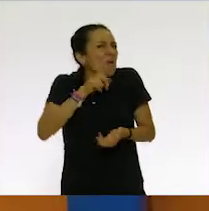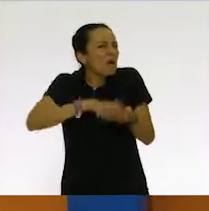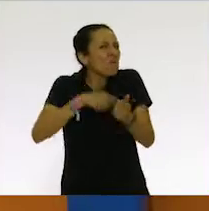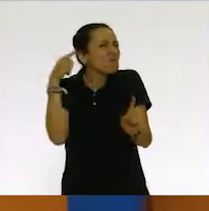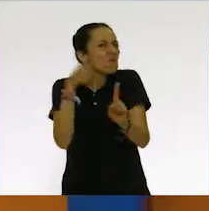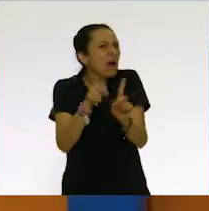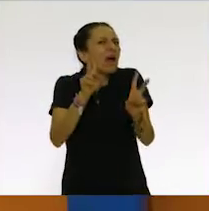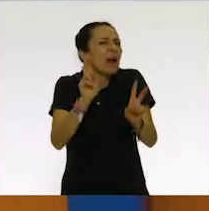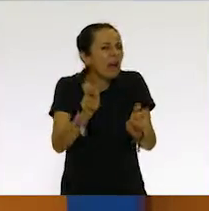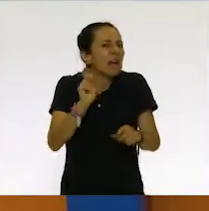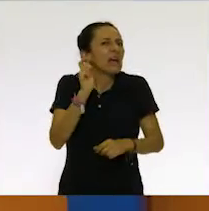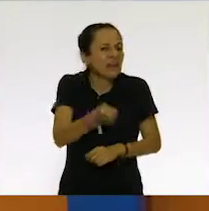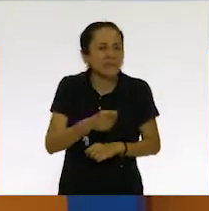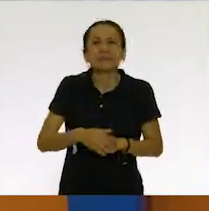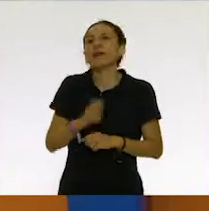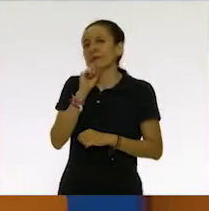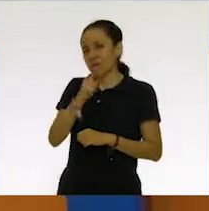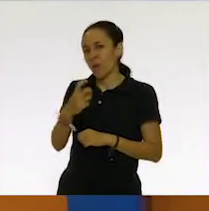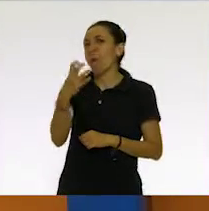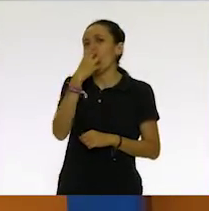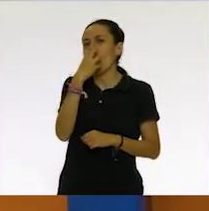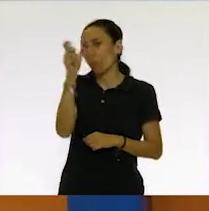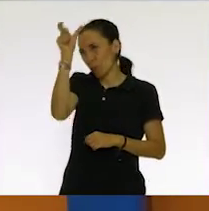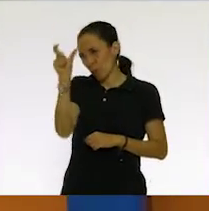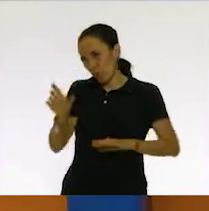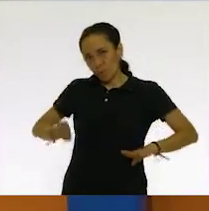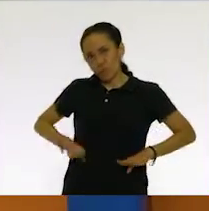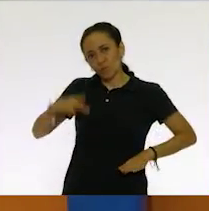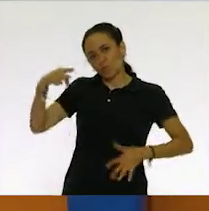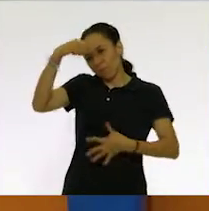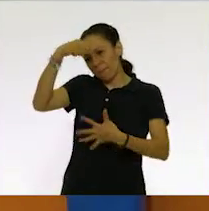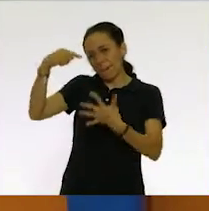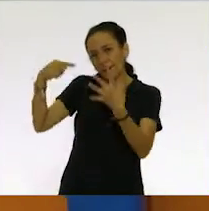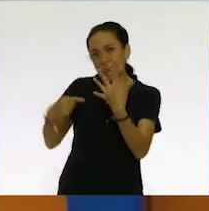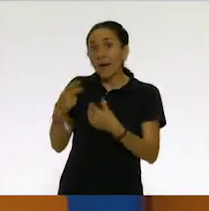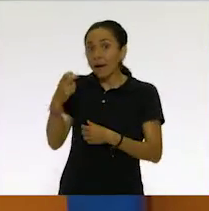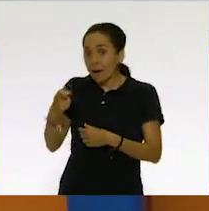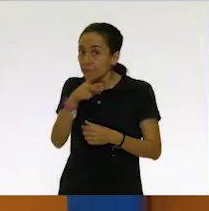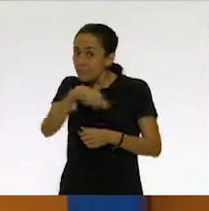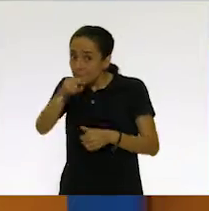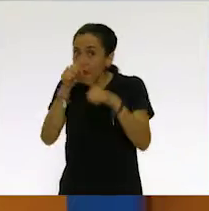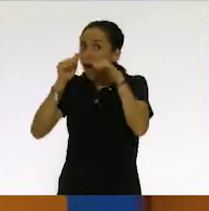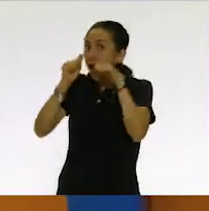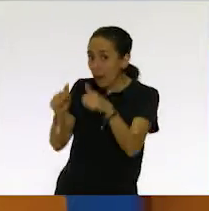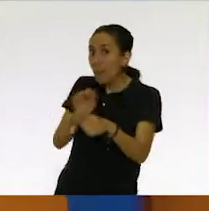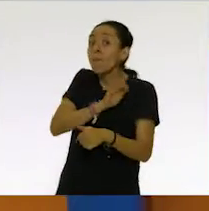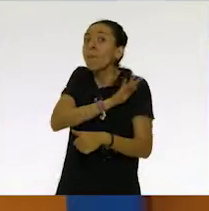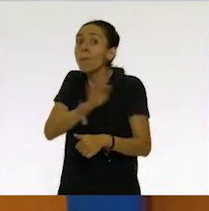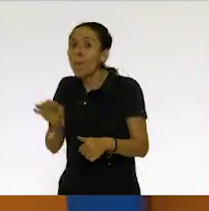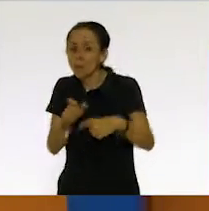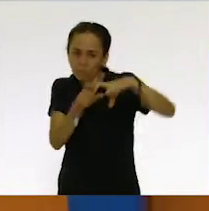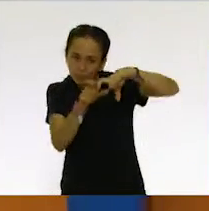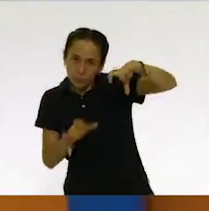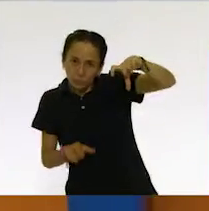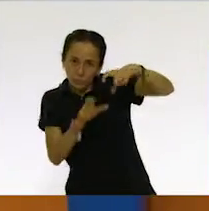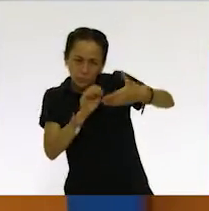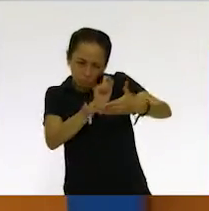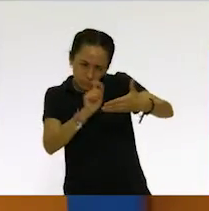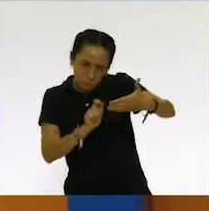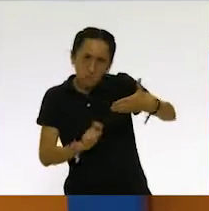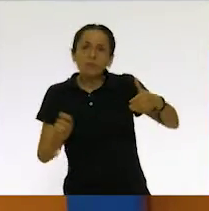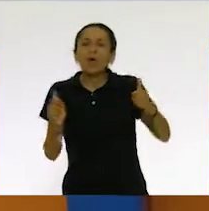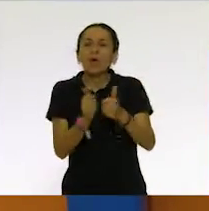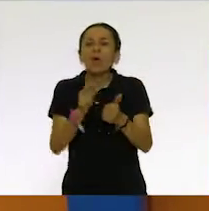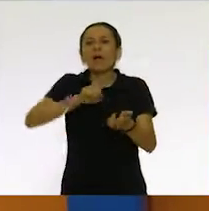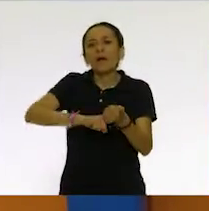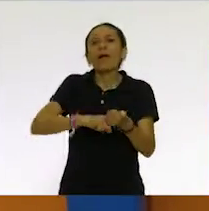mucha atención porque con esto podemos hacer una ficha informativa. Ah, podemos dibujar nuestro oso pardo